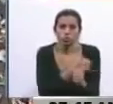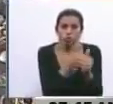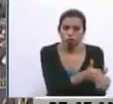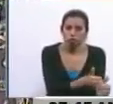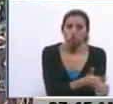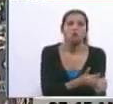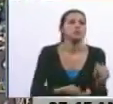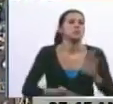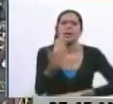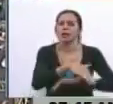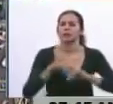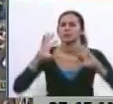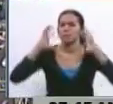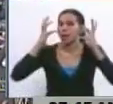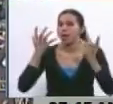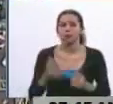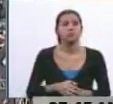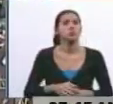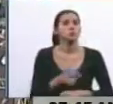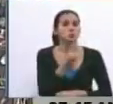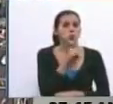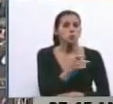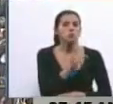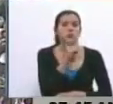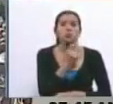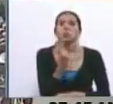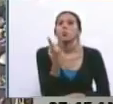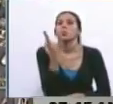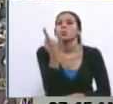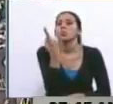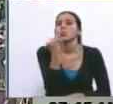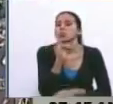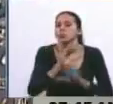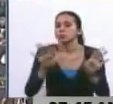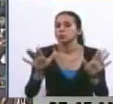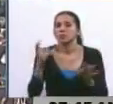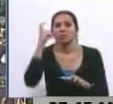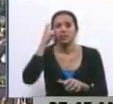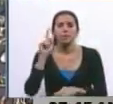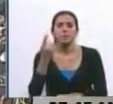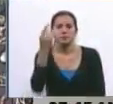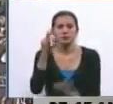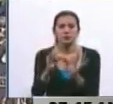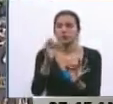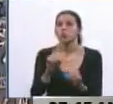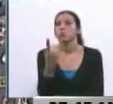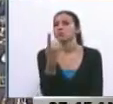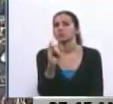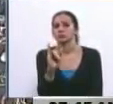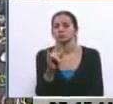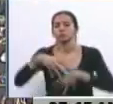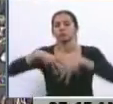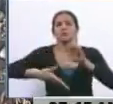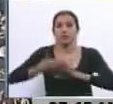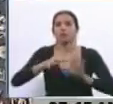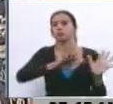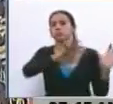mira que les ha costado, ¿no? Les ha costado. Solo lograron sacar a la calle el día primero con la intención